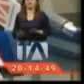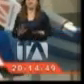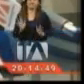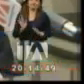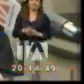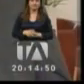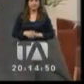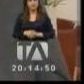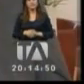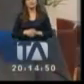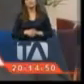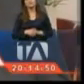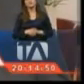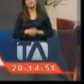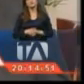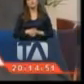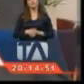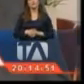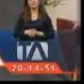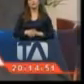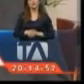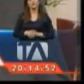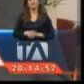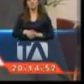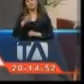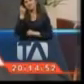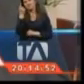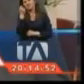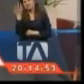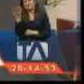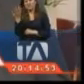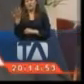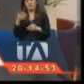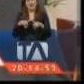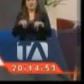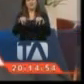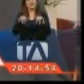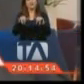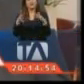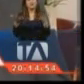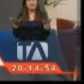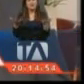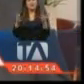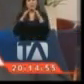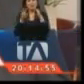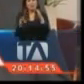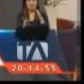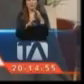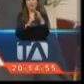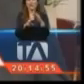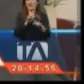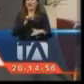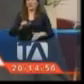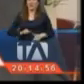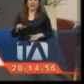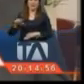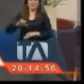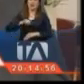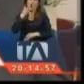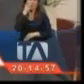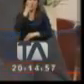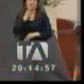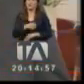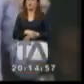qué intereses? Nadie entiende por qué continúa en la condición que continúa, cuándo actúa, cómo actúa. Un huésped